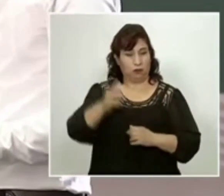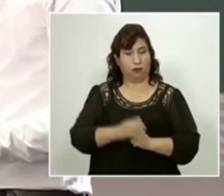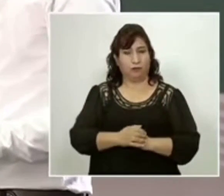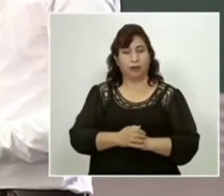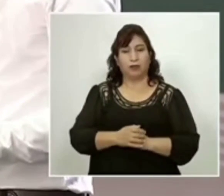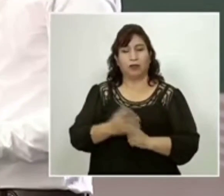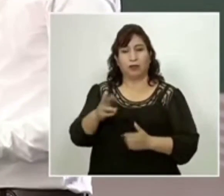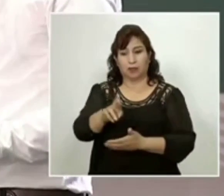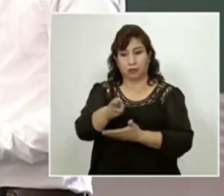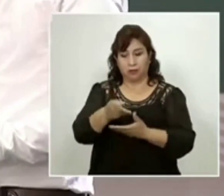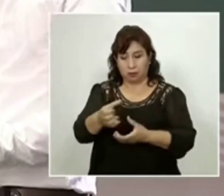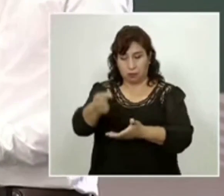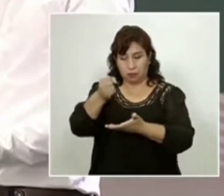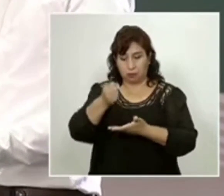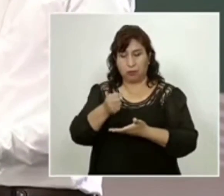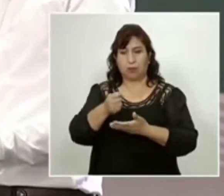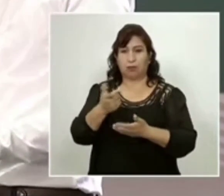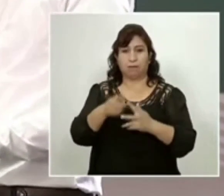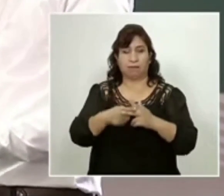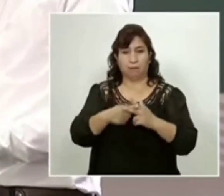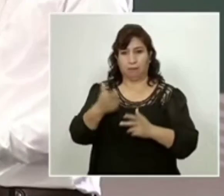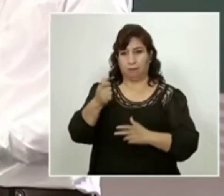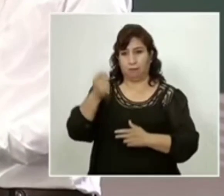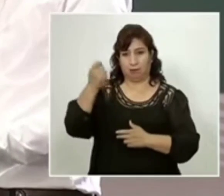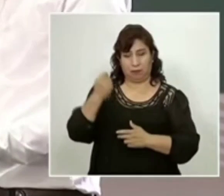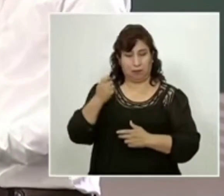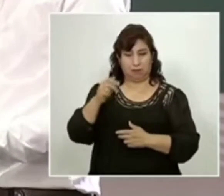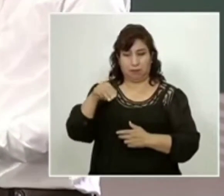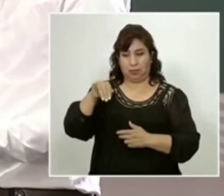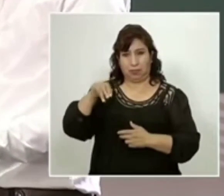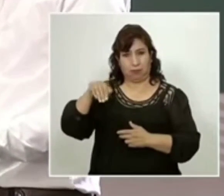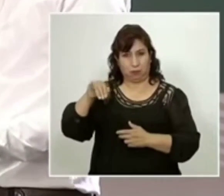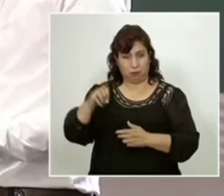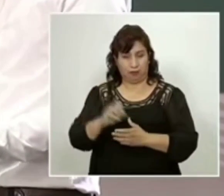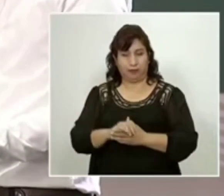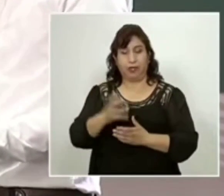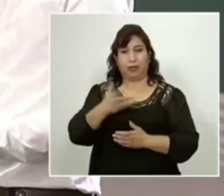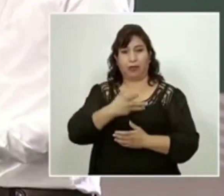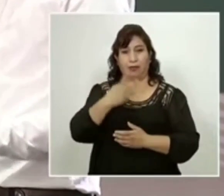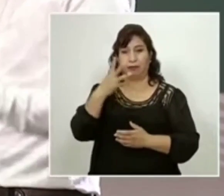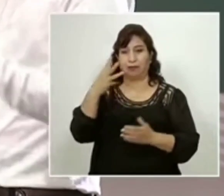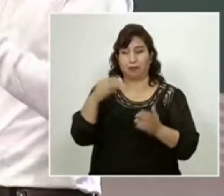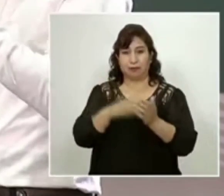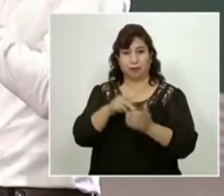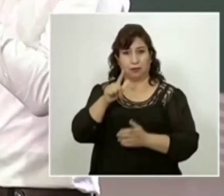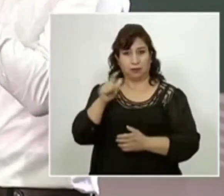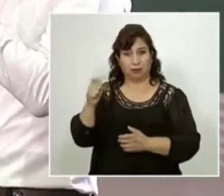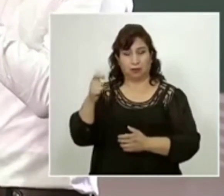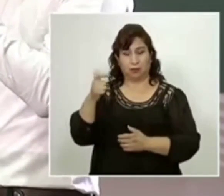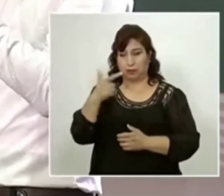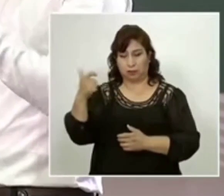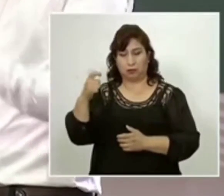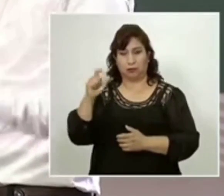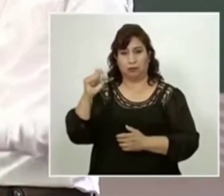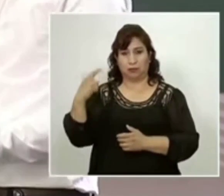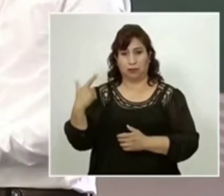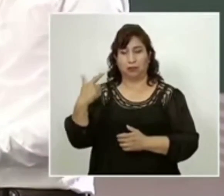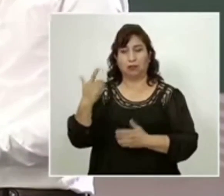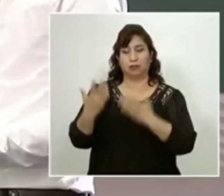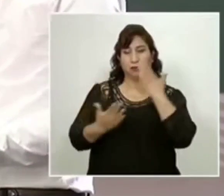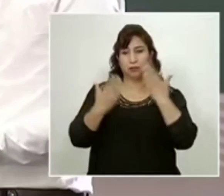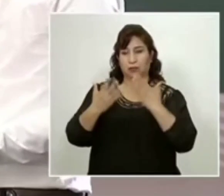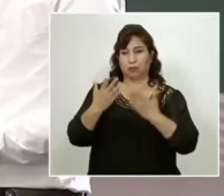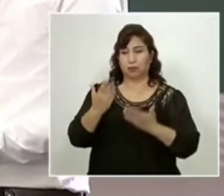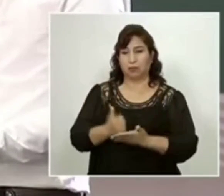pago equivalente al del salario mínimo. En este estado hay 3.727 estudiantes universitarios beneficiarios del